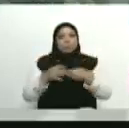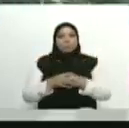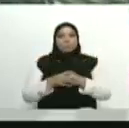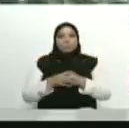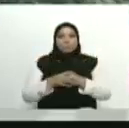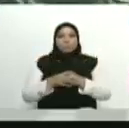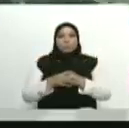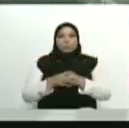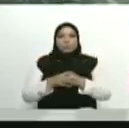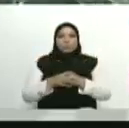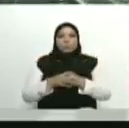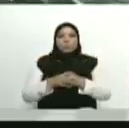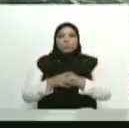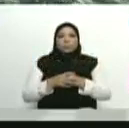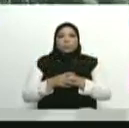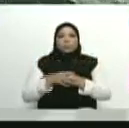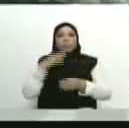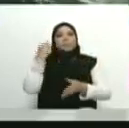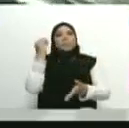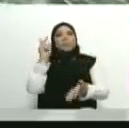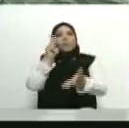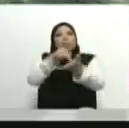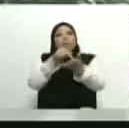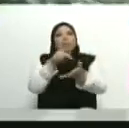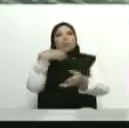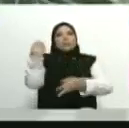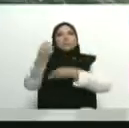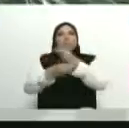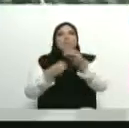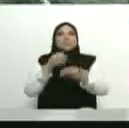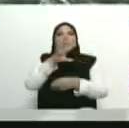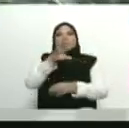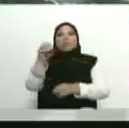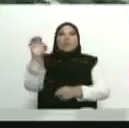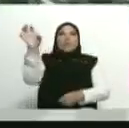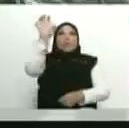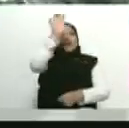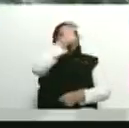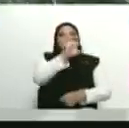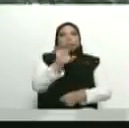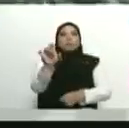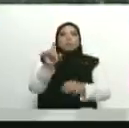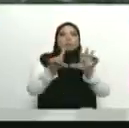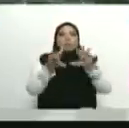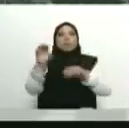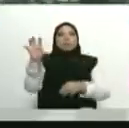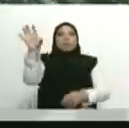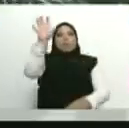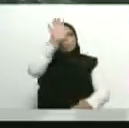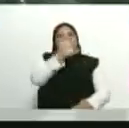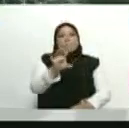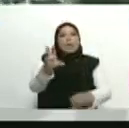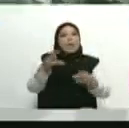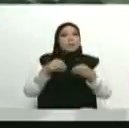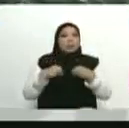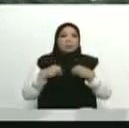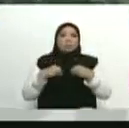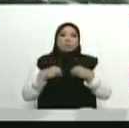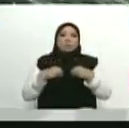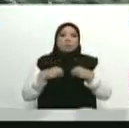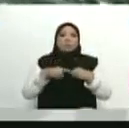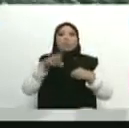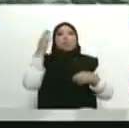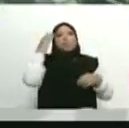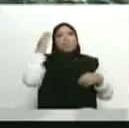¿Ah? No, que salieron. Y que 50 países, y que 60 países no nos reconocen. Me sabe